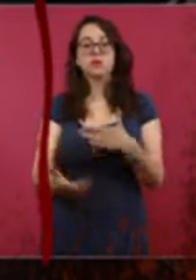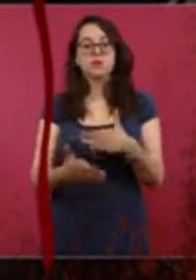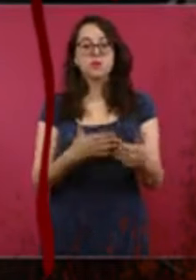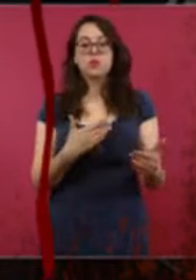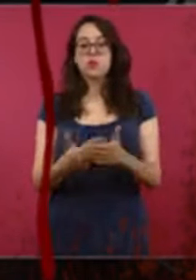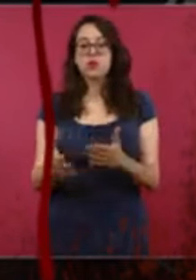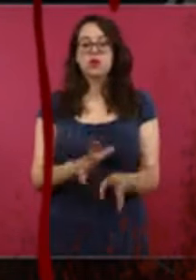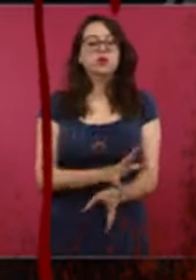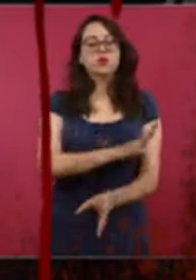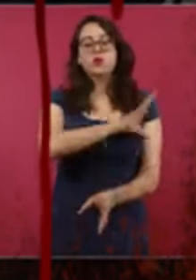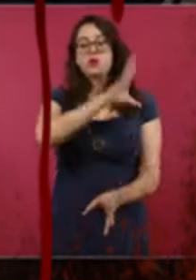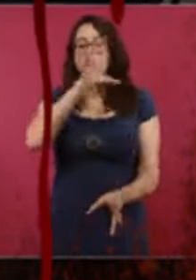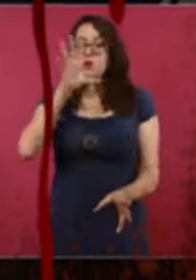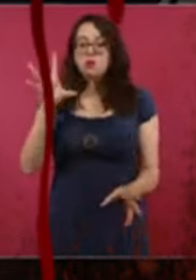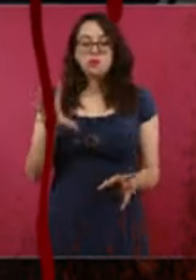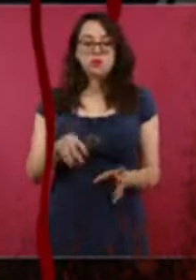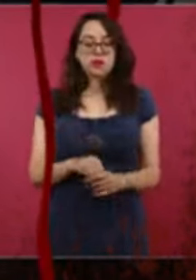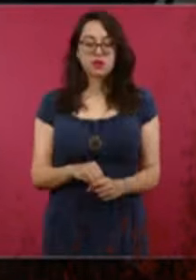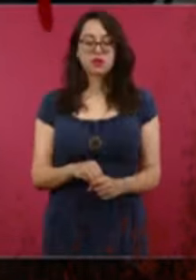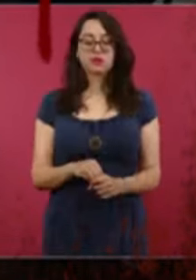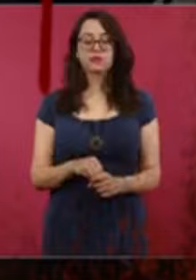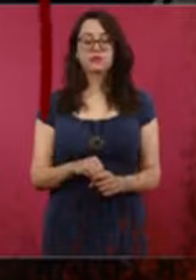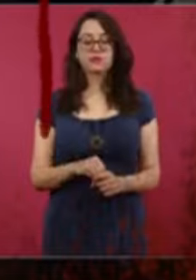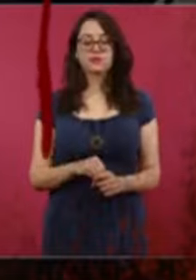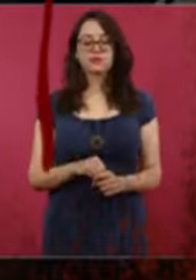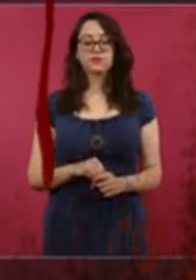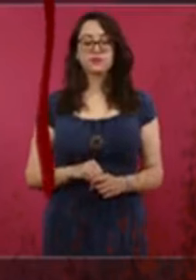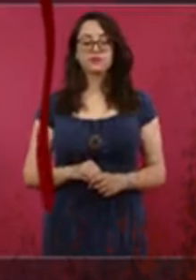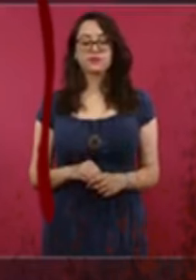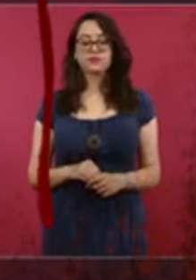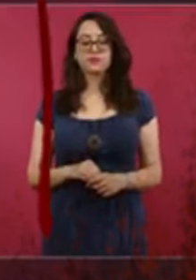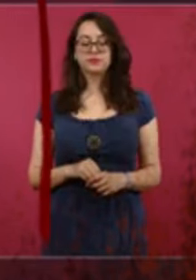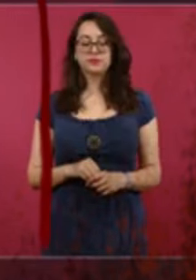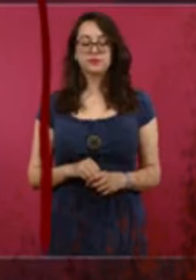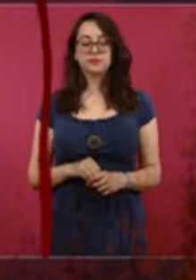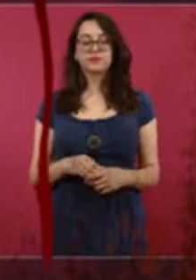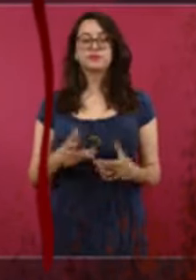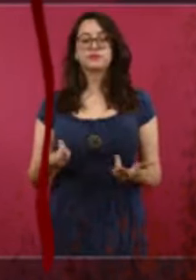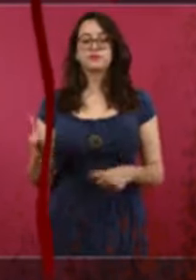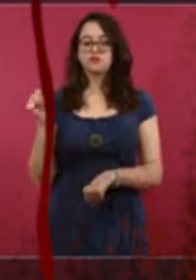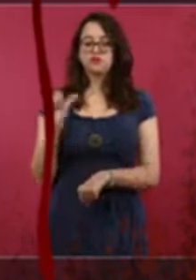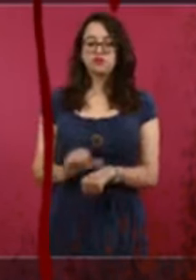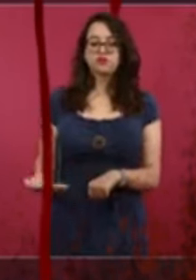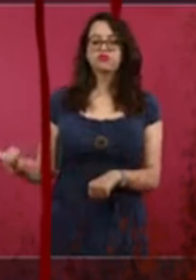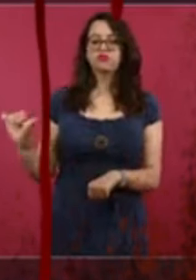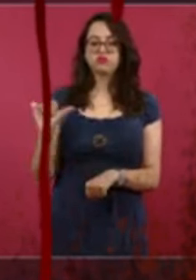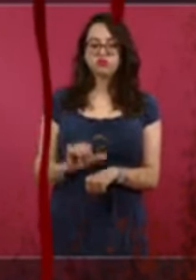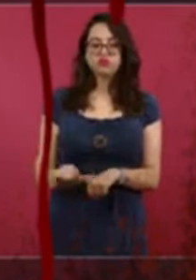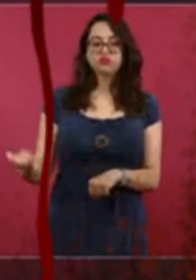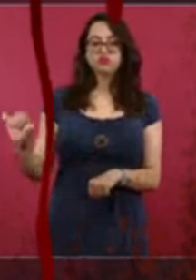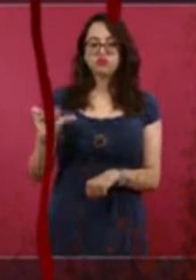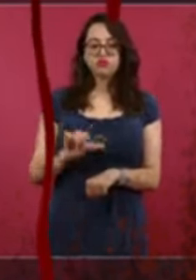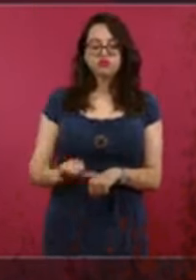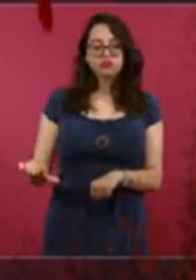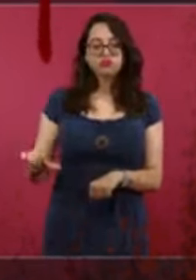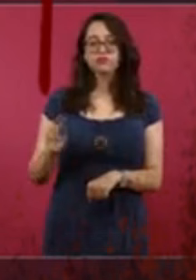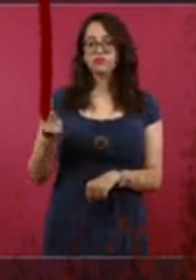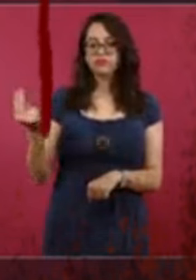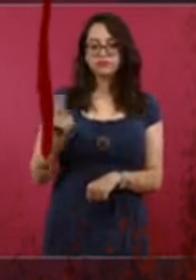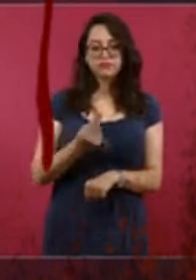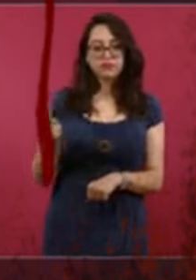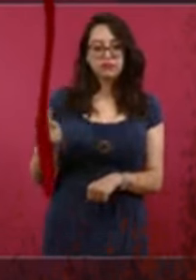un negociazo con las medicinas que se entregaban al gobierno. Después los descubrieron, en fin, dejó